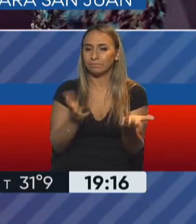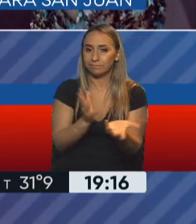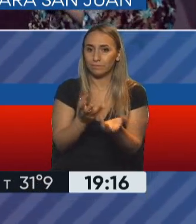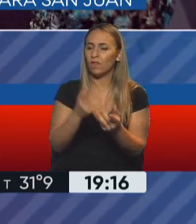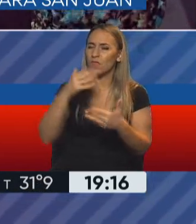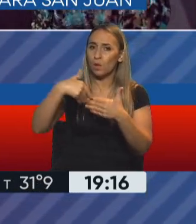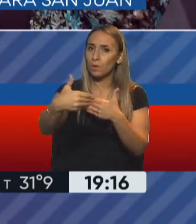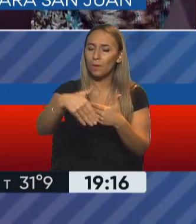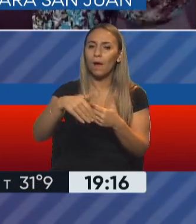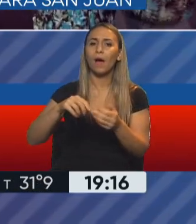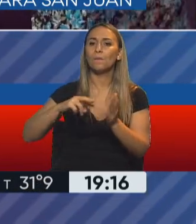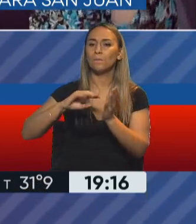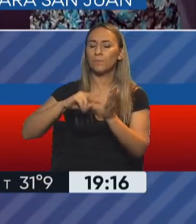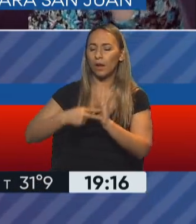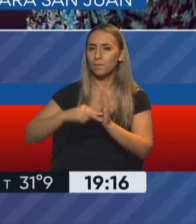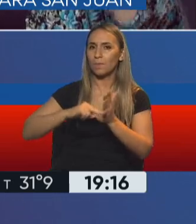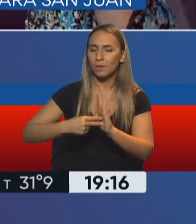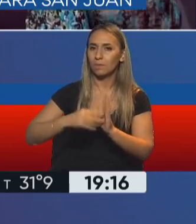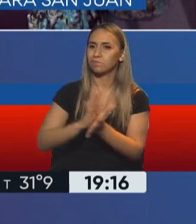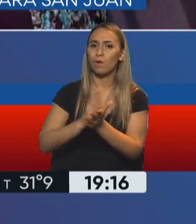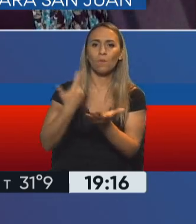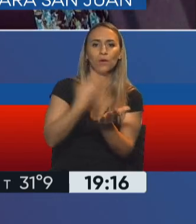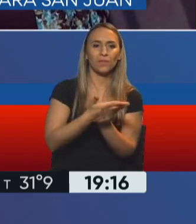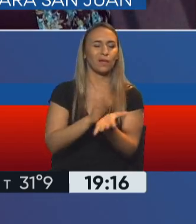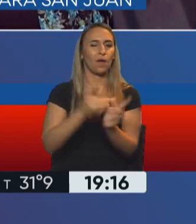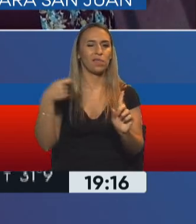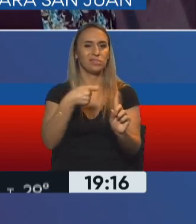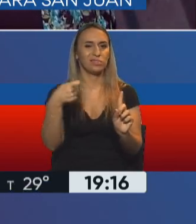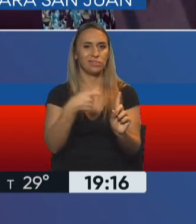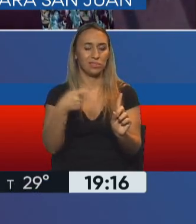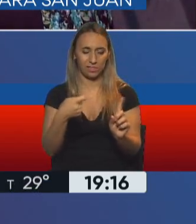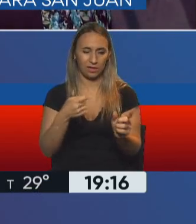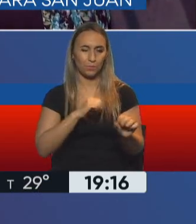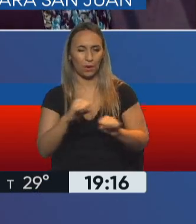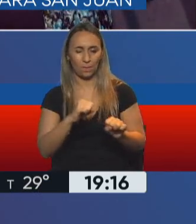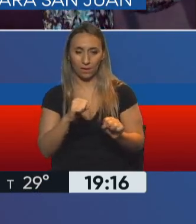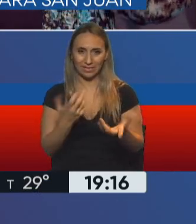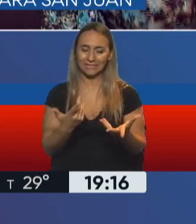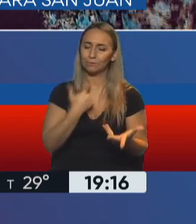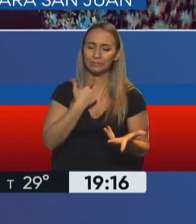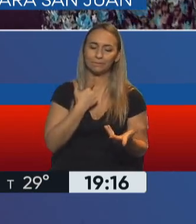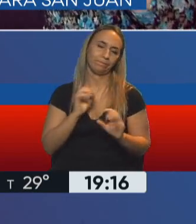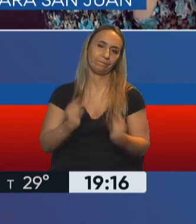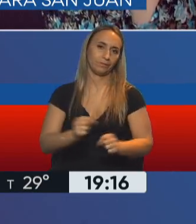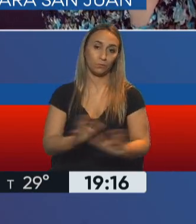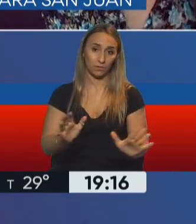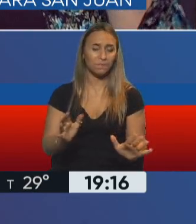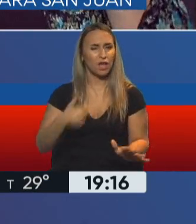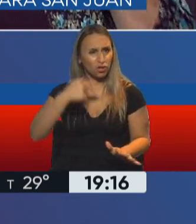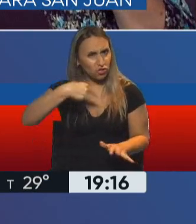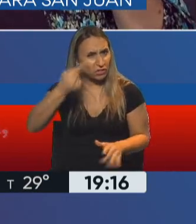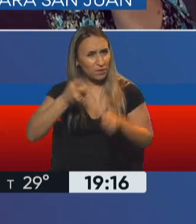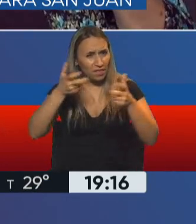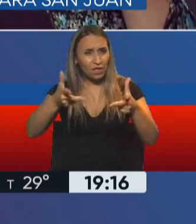todos los planteos judiciales que estiran y que son chicanas. Yo siempre le digo a la gente en varios casos, no solamente en hay